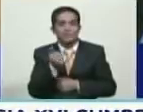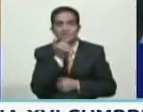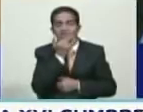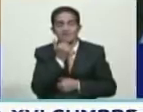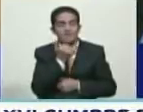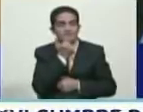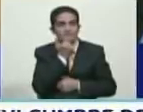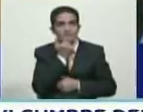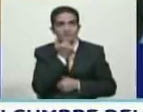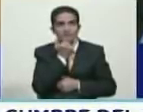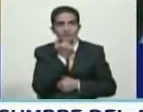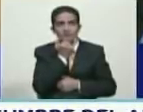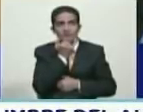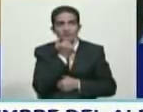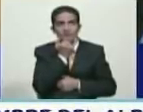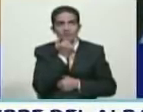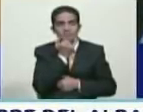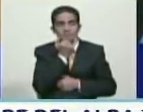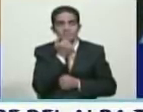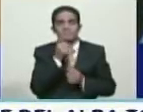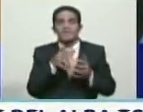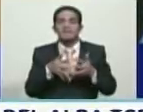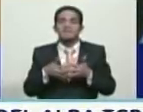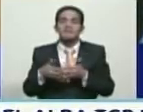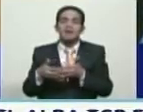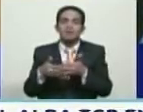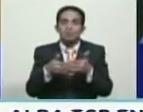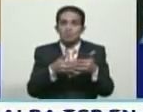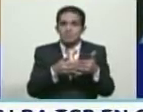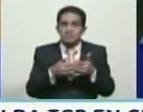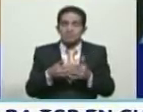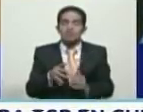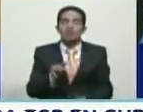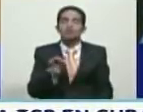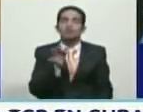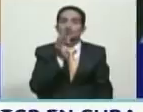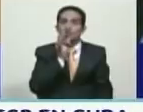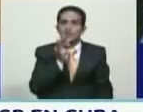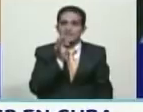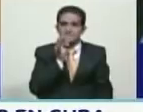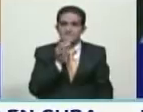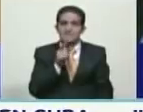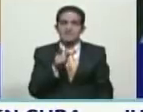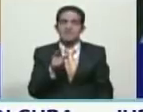equivoquen, el imperialismo aún está activo